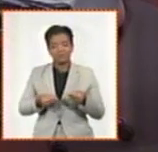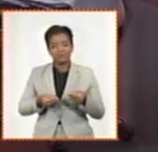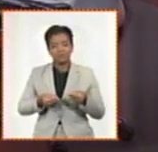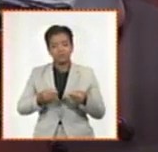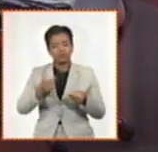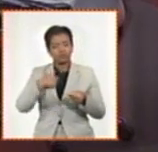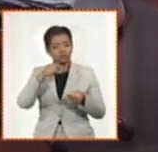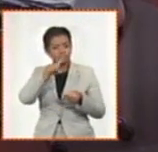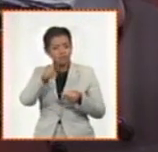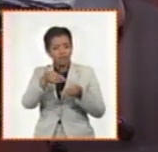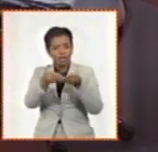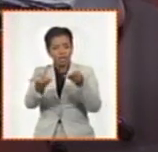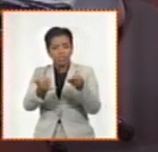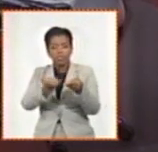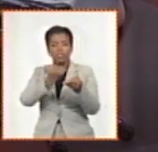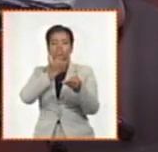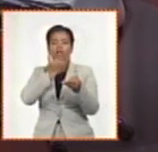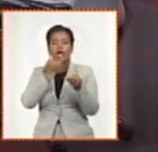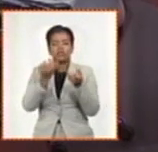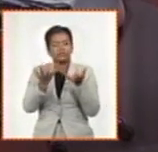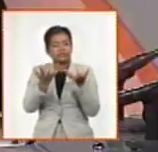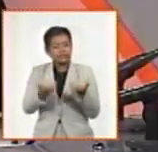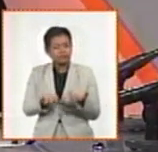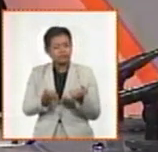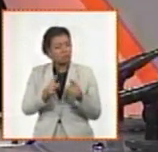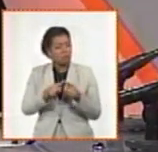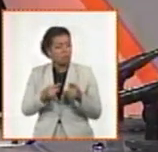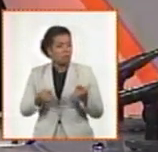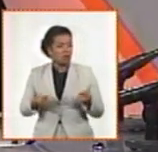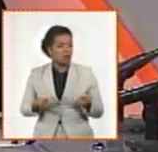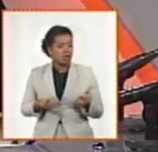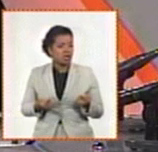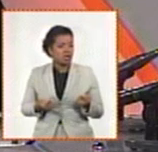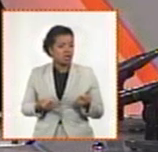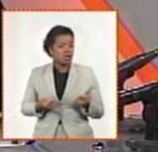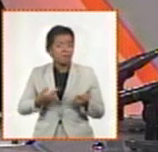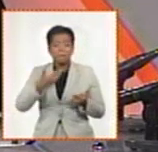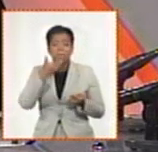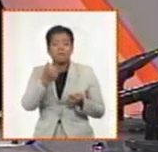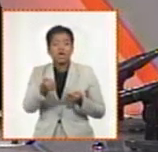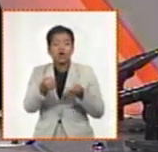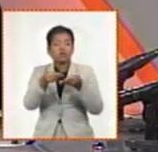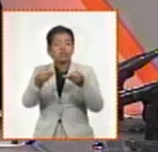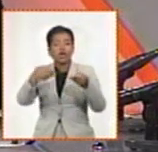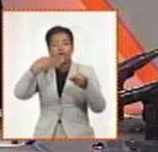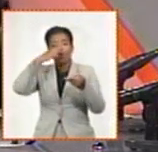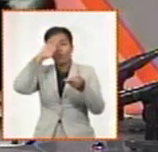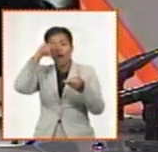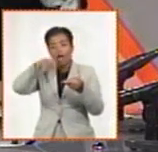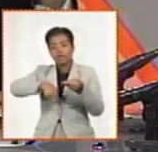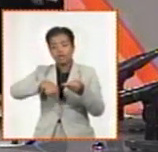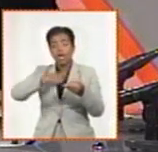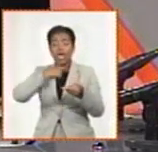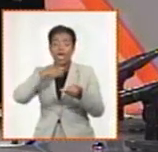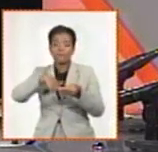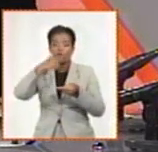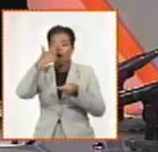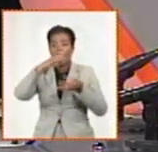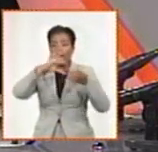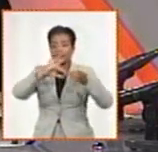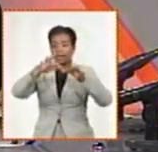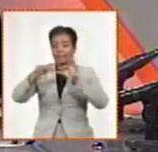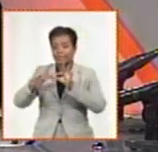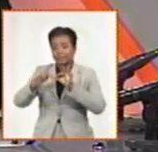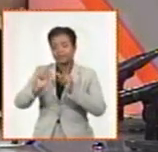estaba dañada, erosionada. Tengo entendido que las mejores tierras de Cuba están acá, lo mismo en Artemisa, pero sobre todo